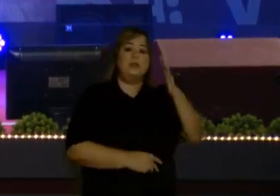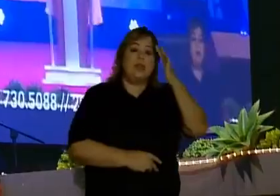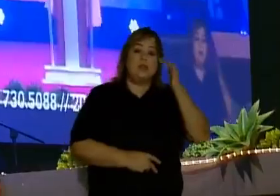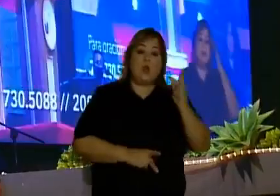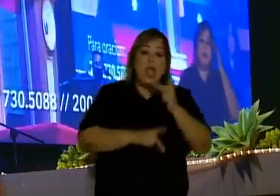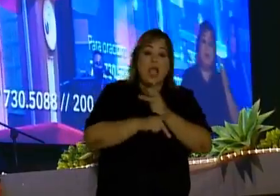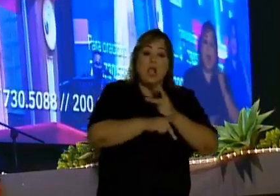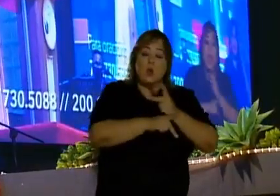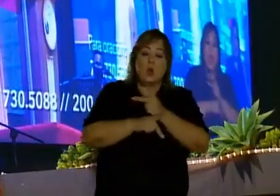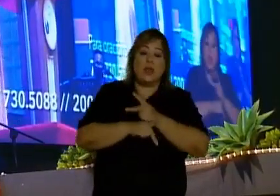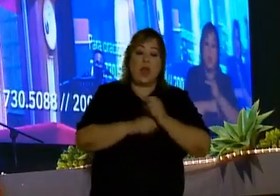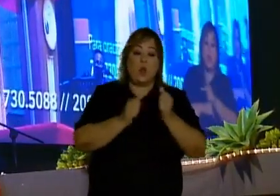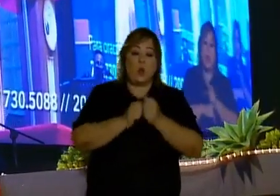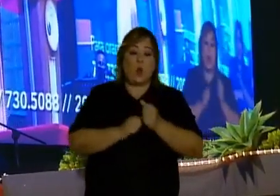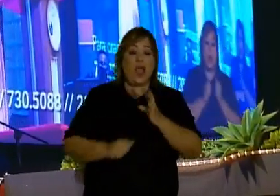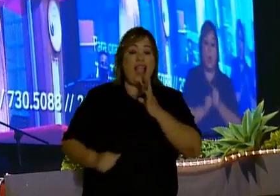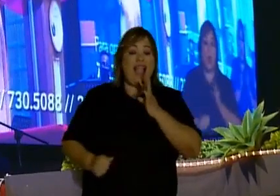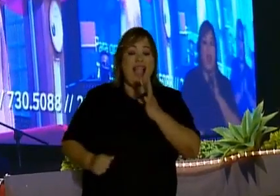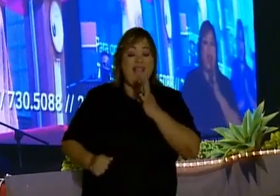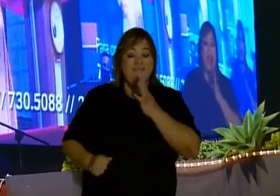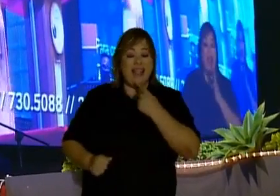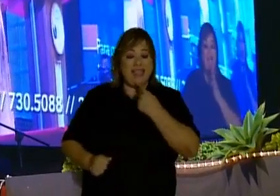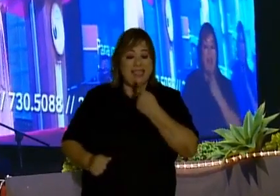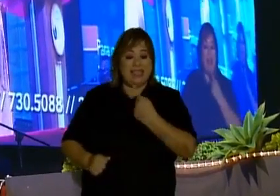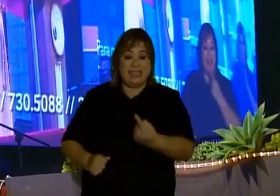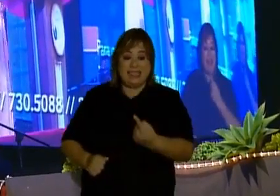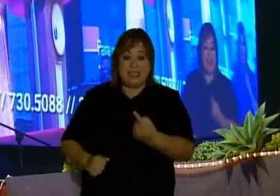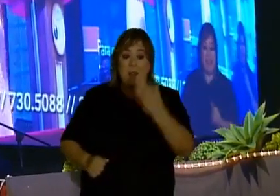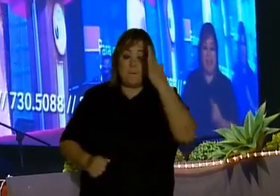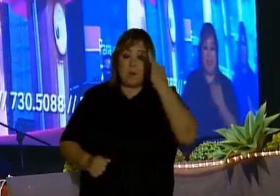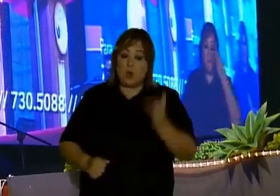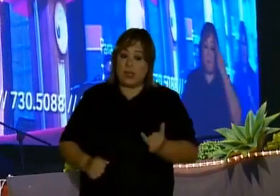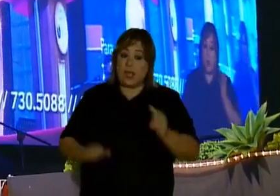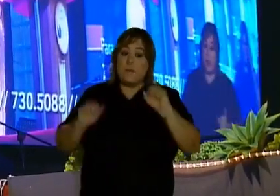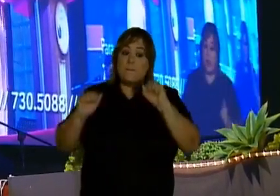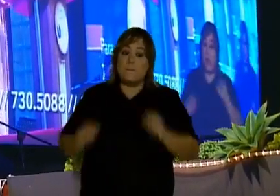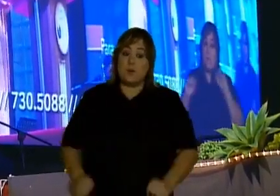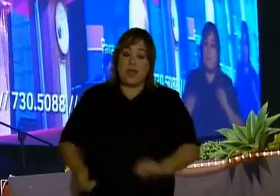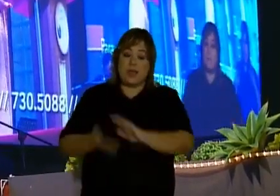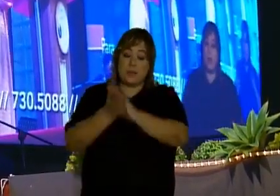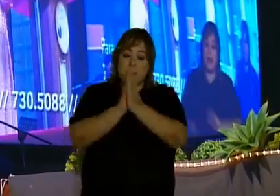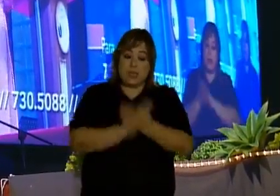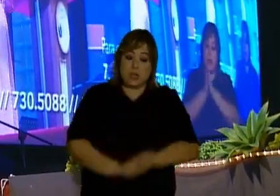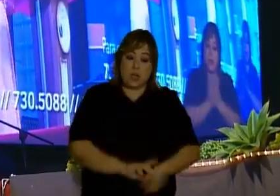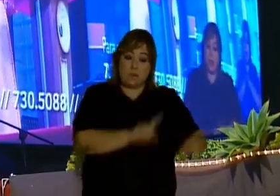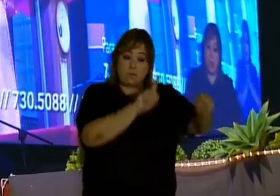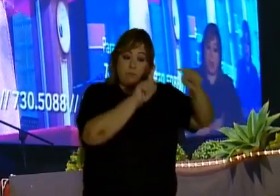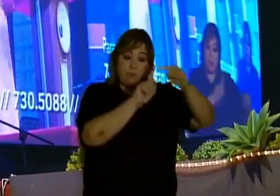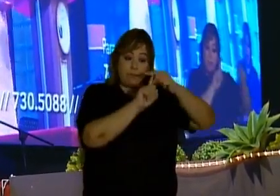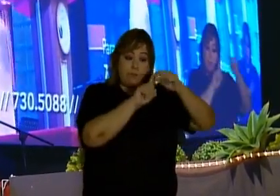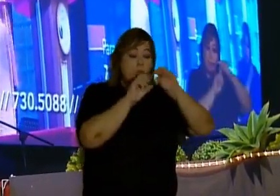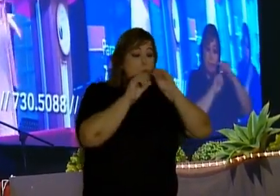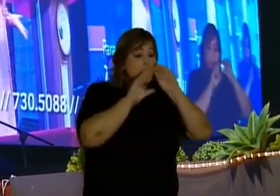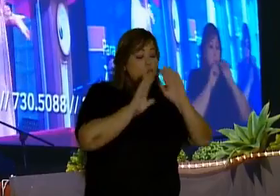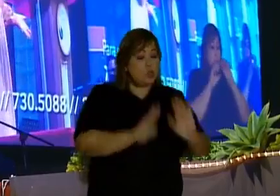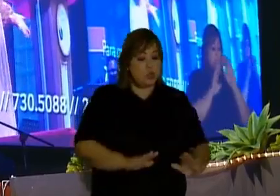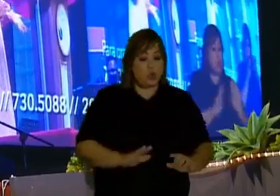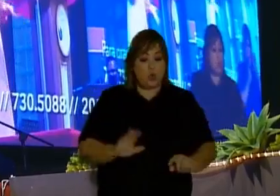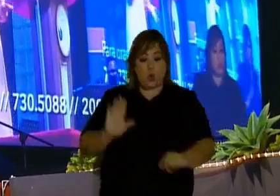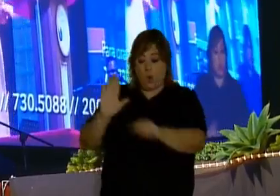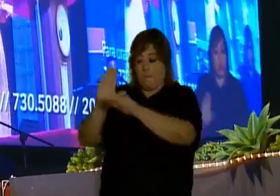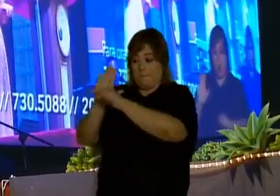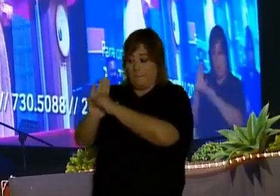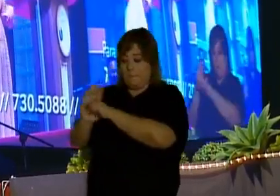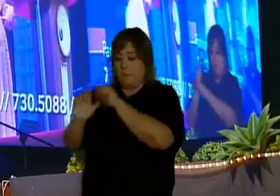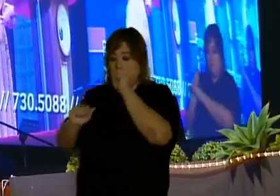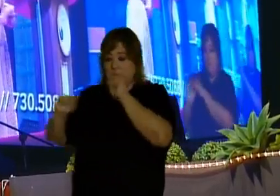hablamos tiene poder para bendecir o para traer maldición a la gente, para poner duda o para levantarlos. No hay eso de